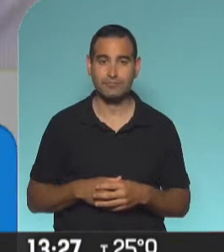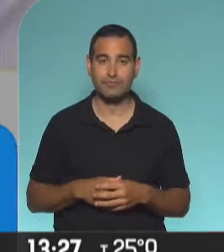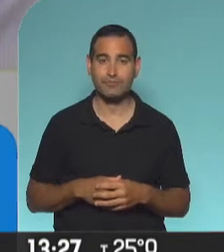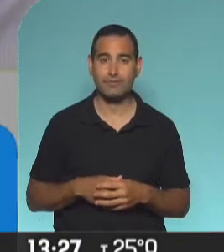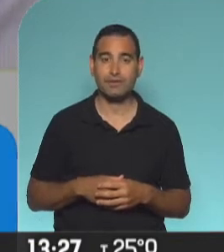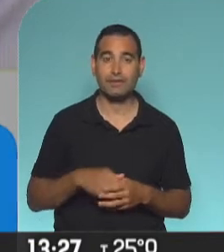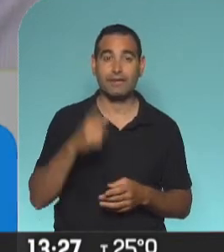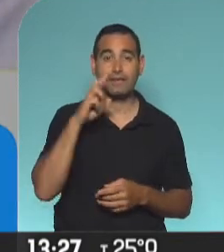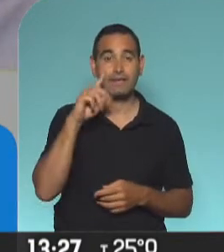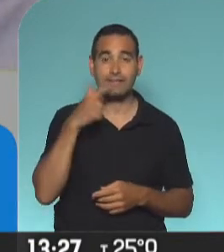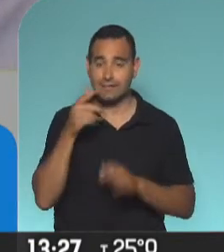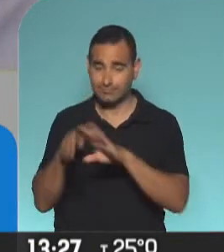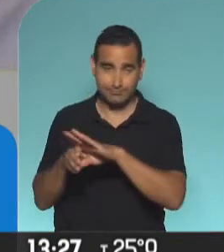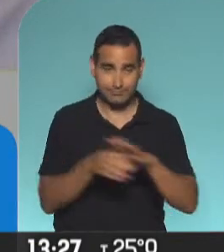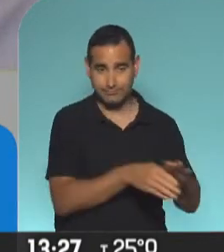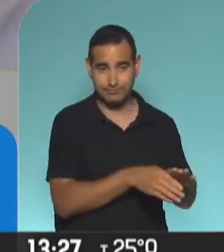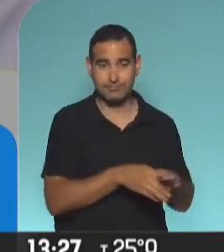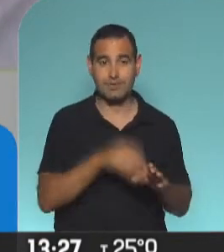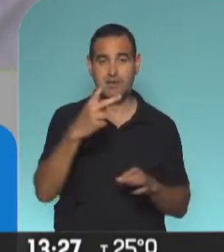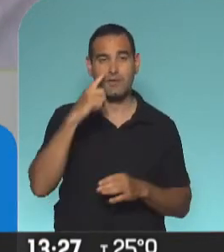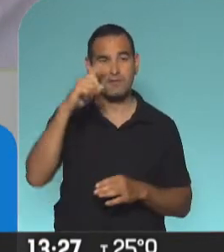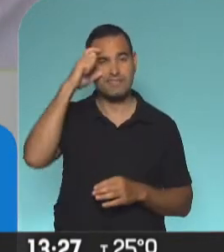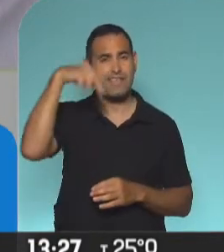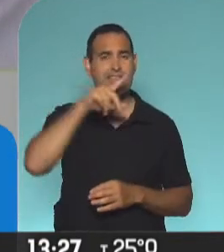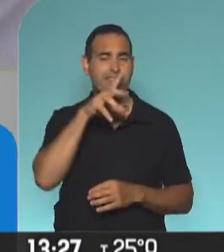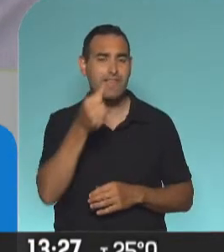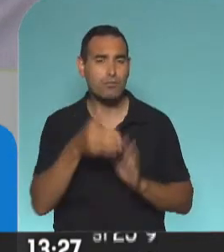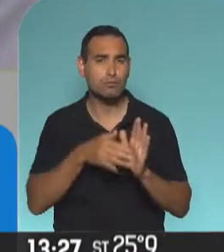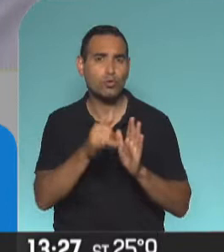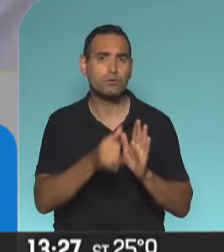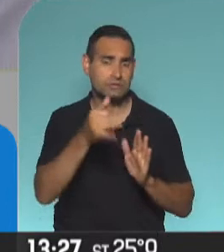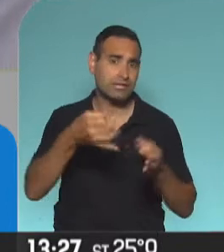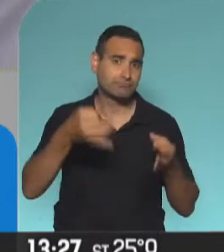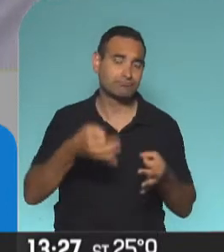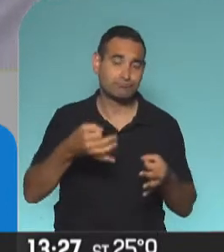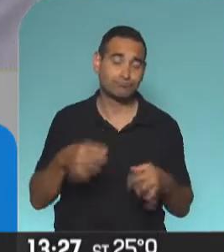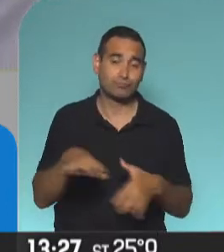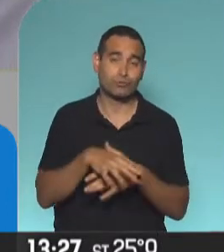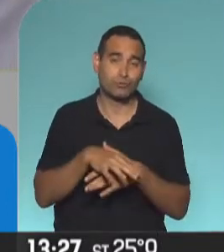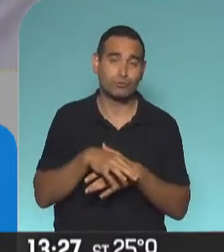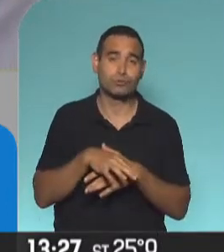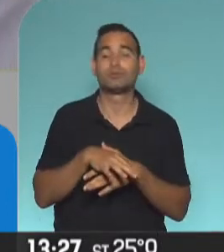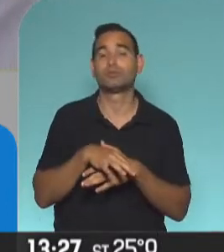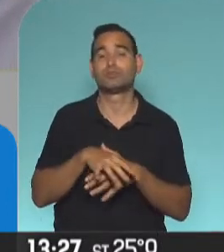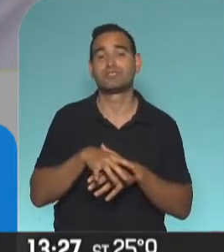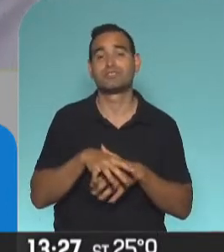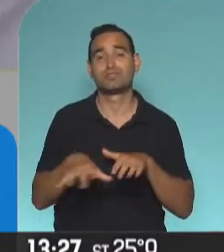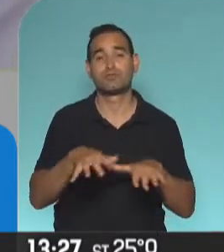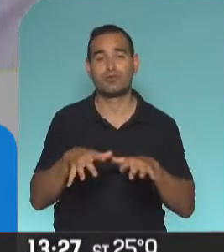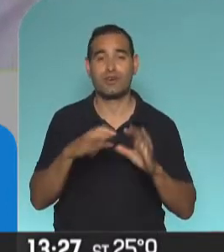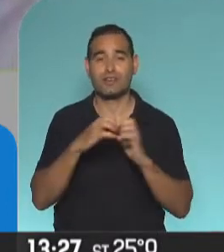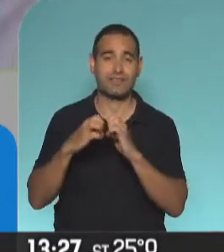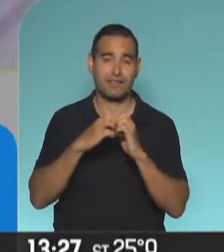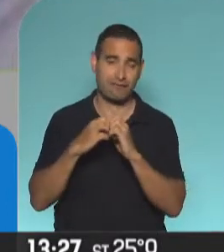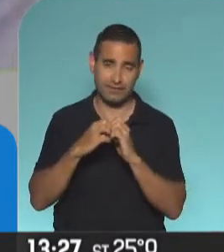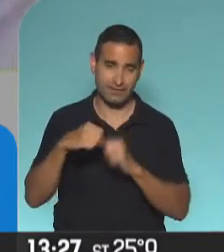Dejamos a Iris y vamos a Vicenta, ¿no? Este documental muy a tono a propósito justamente de lo que está sucediendo con el debate en el Congreso